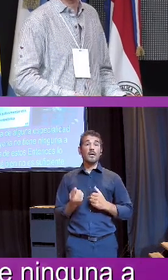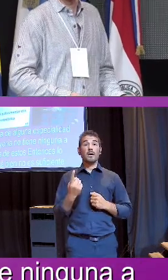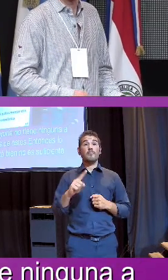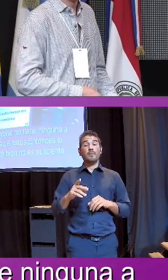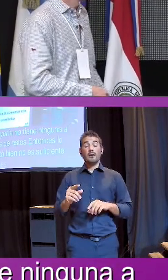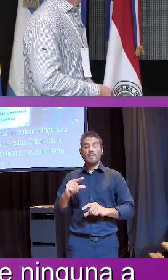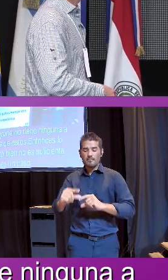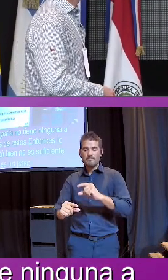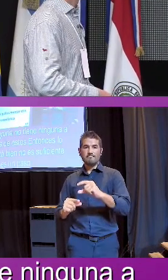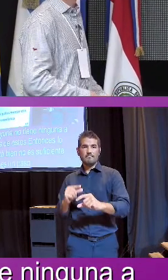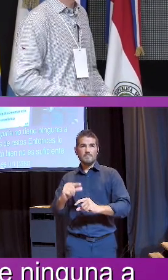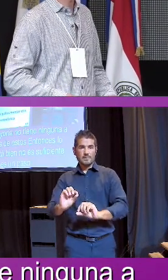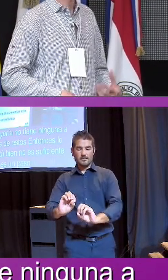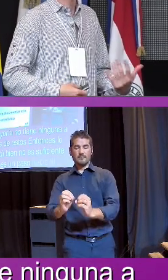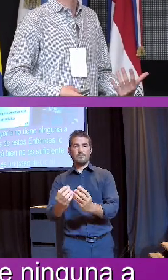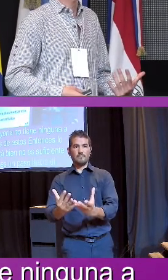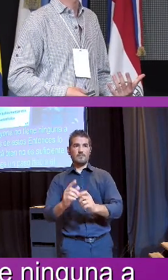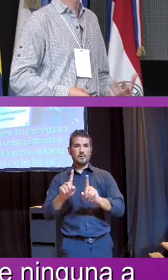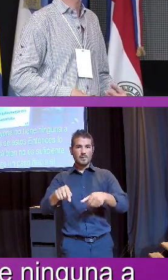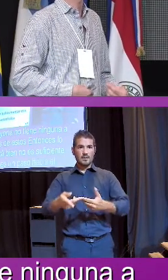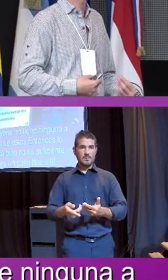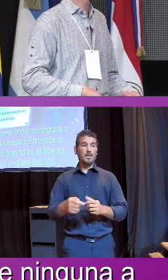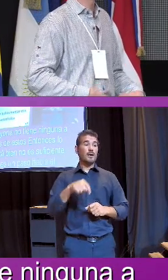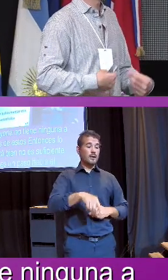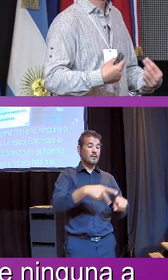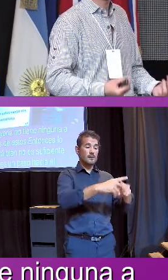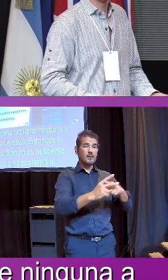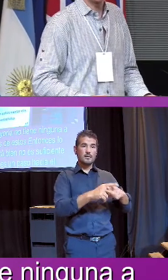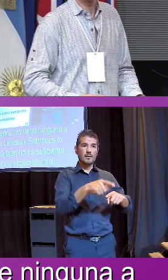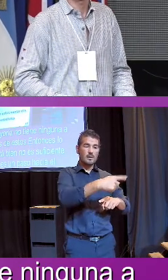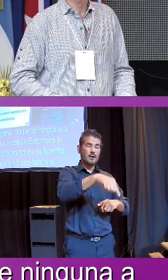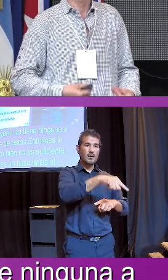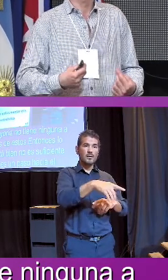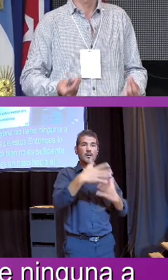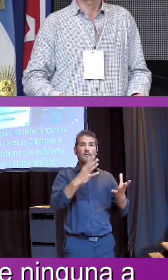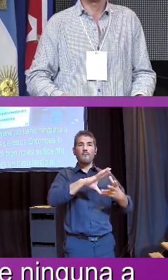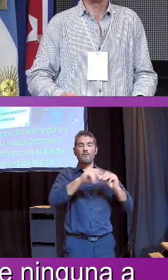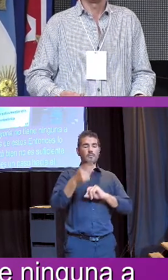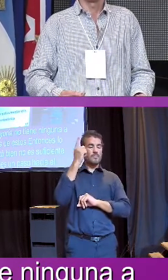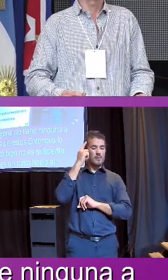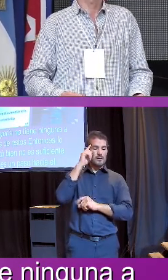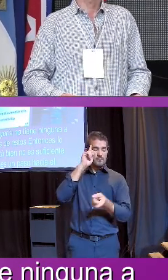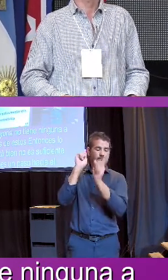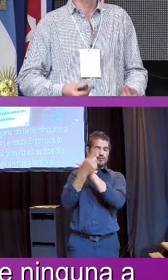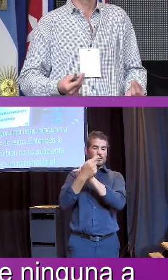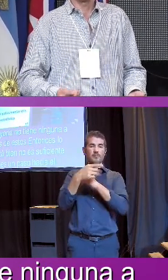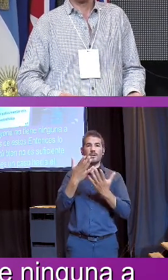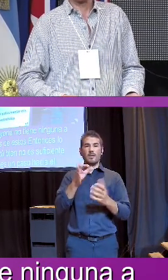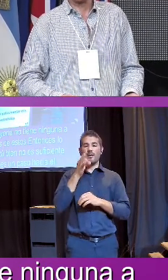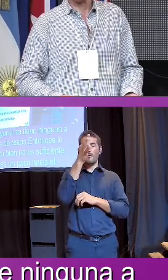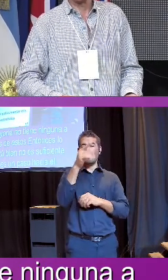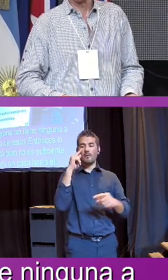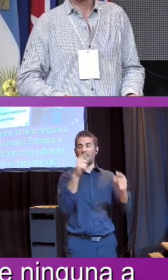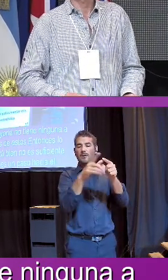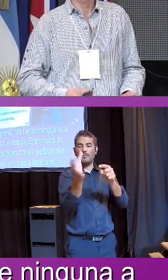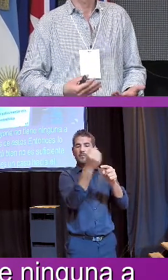un paso hacia adelante. Además estos talleres generan más conciencia de hacia dónde va lo que uno está haciendo,